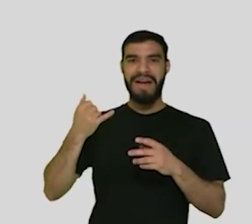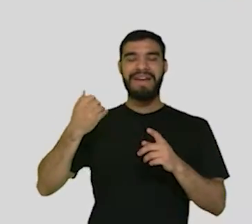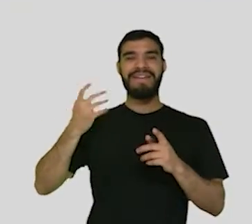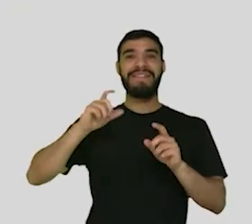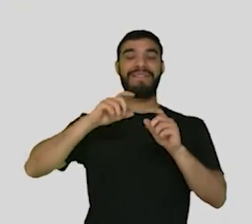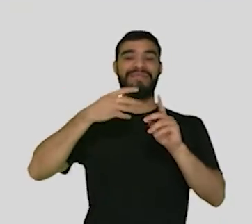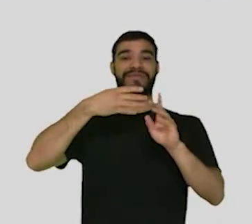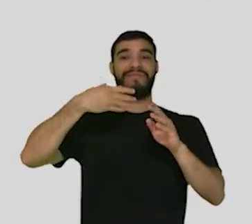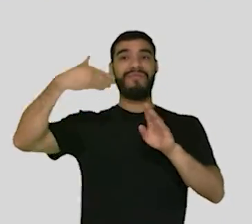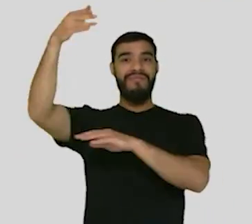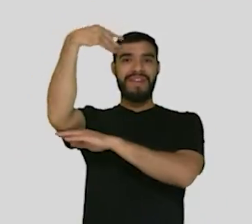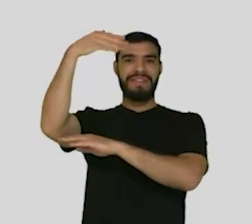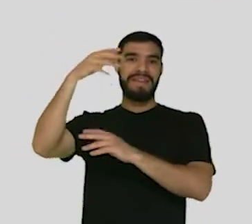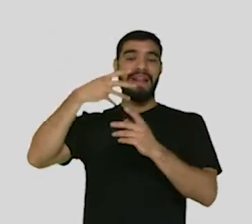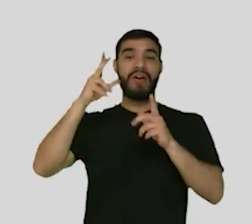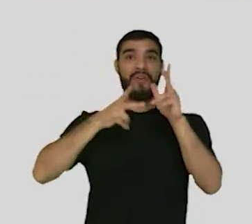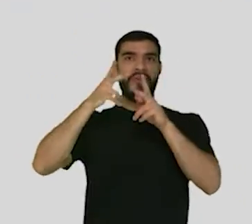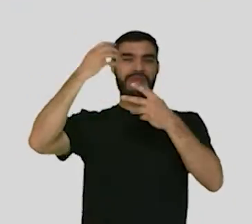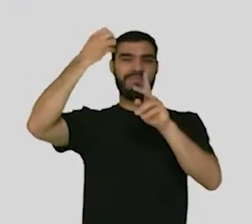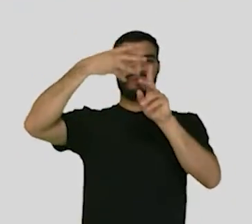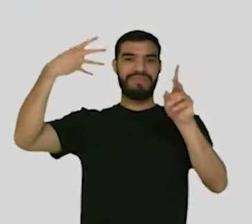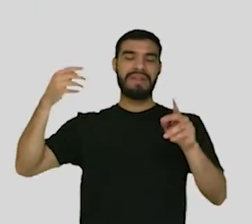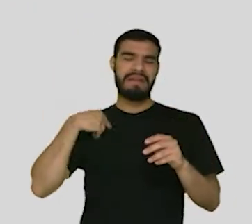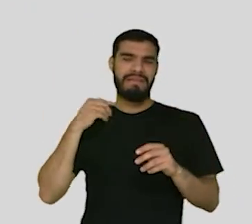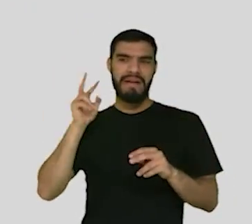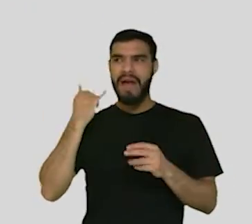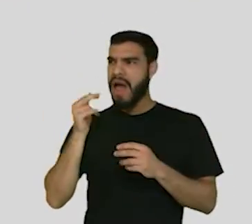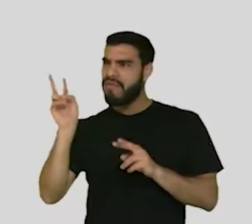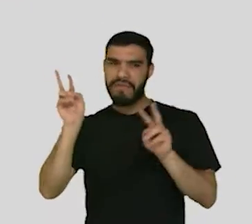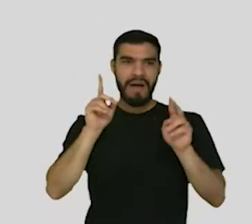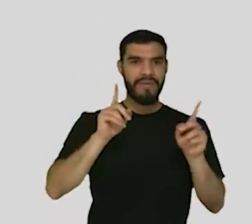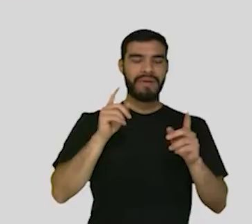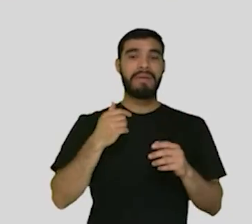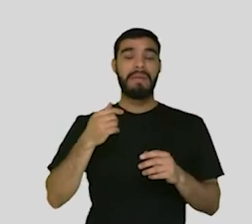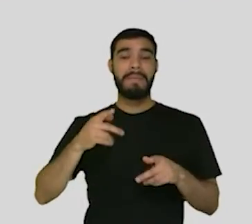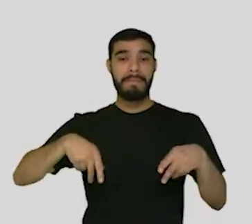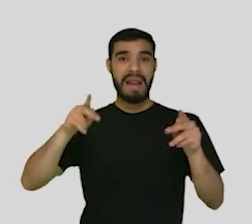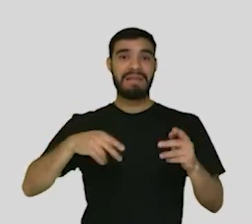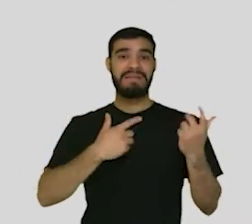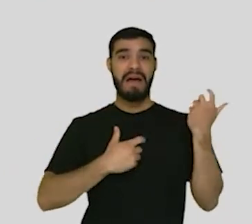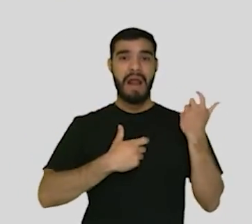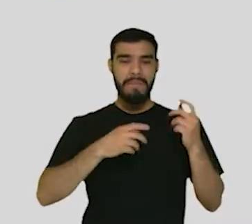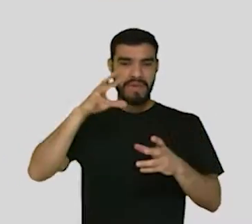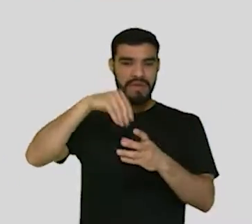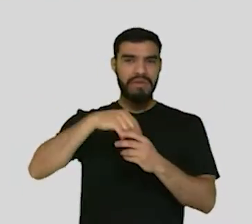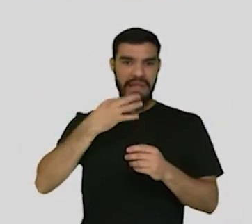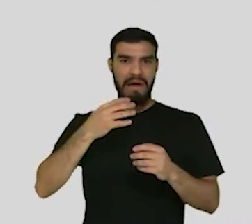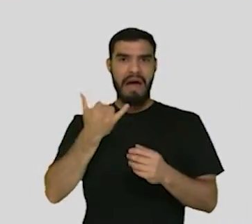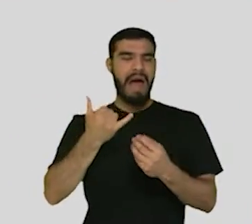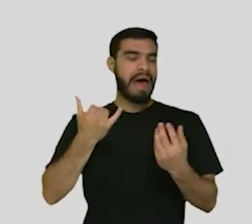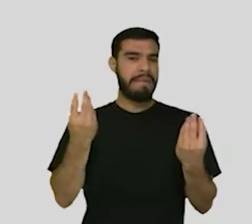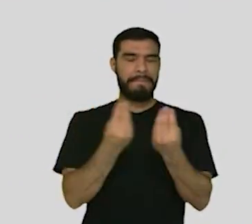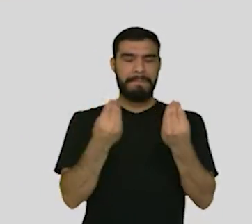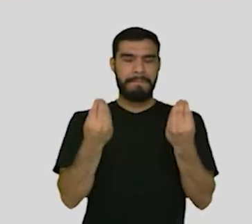bandera paraguas suba. Un extremo era bastante simpático y la plaza de armas había que atravesarla y estaba